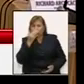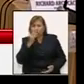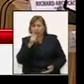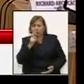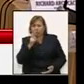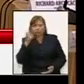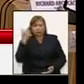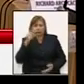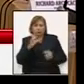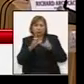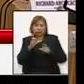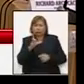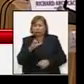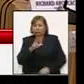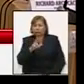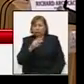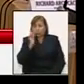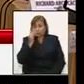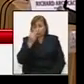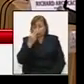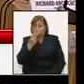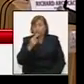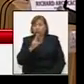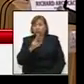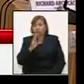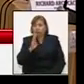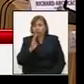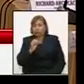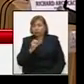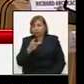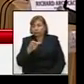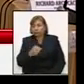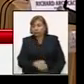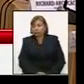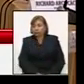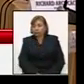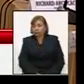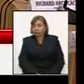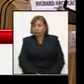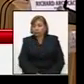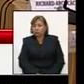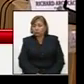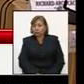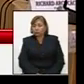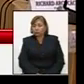revólver. ¿Perdón? Se notaba que era un revólver.